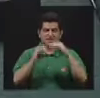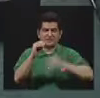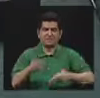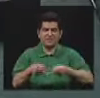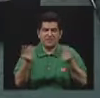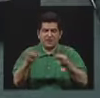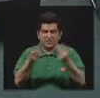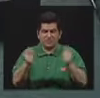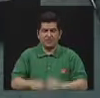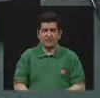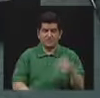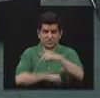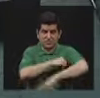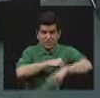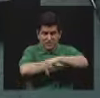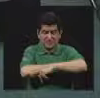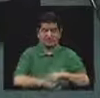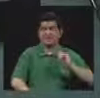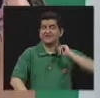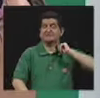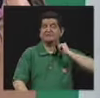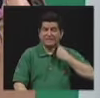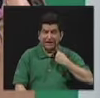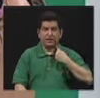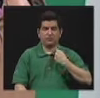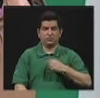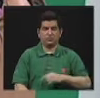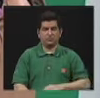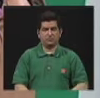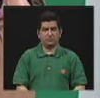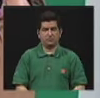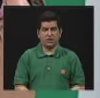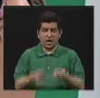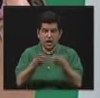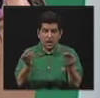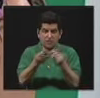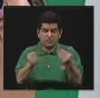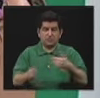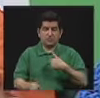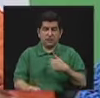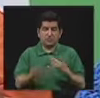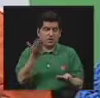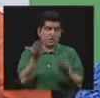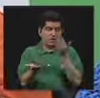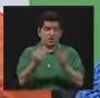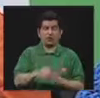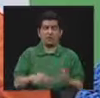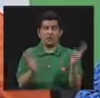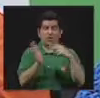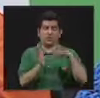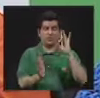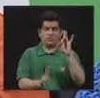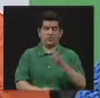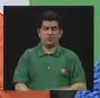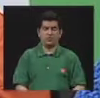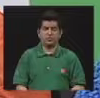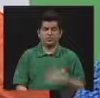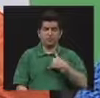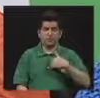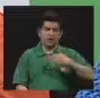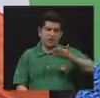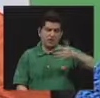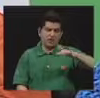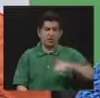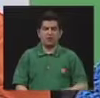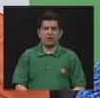mucho menos porque este país, como me lo dicen todos, es muy caro. Entonces, el resultado es que tenemos, comparado con el 2008,